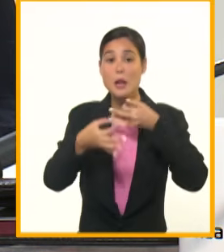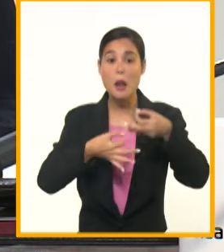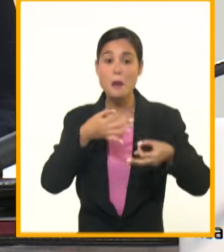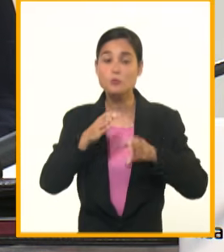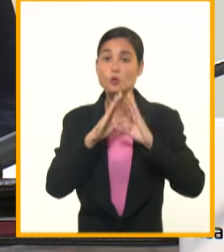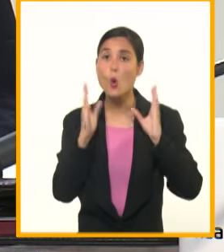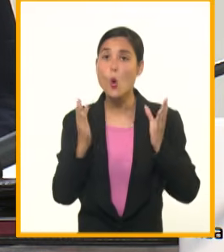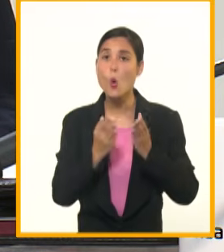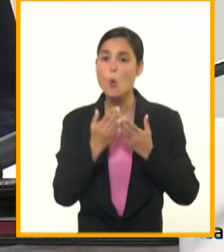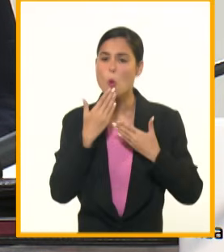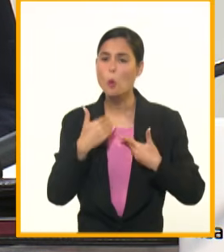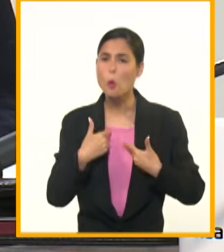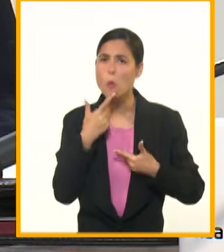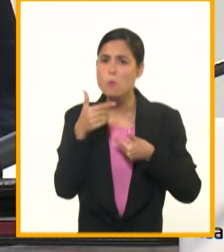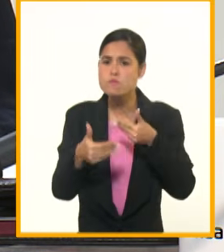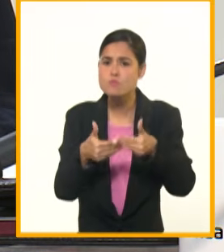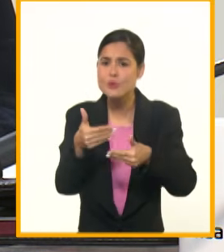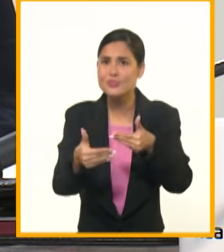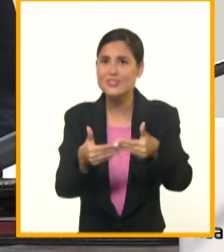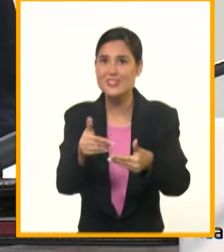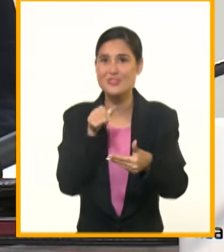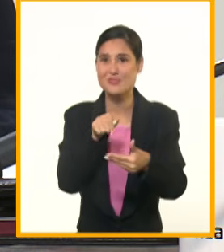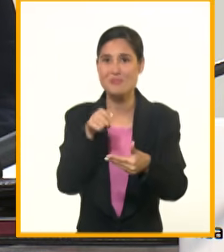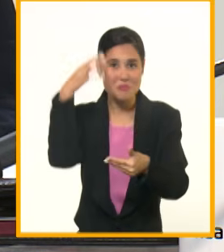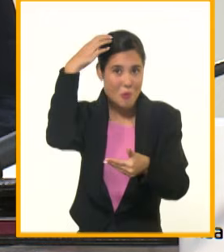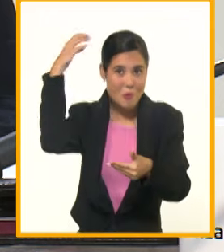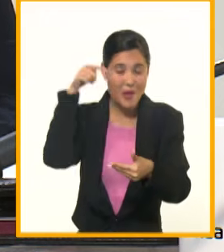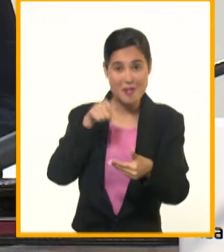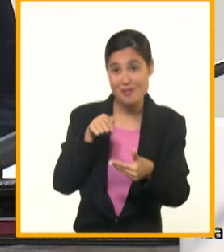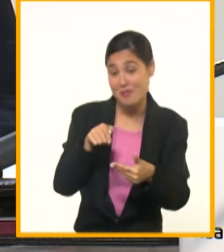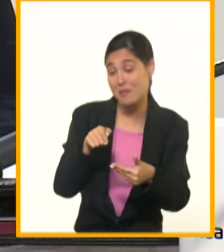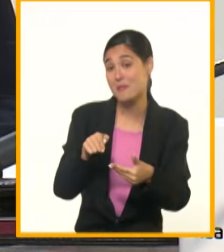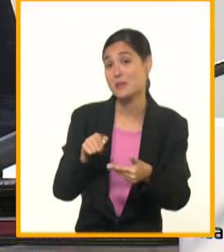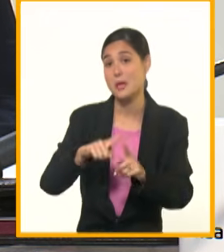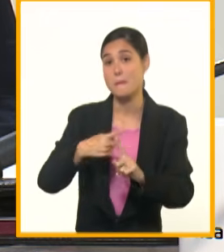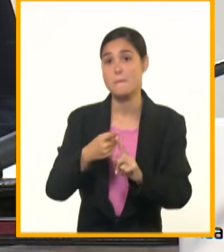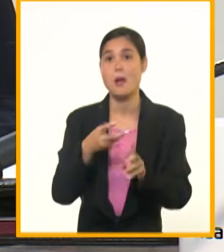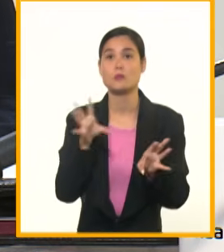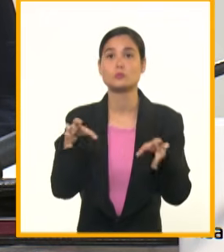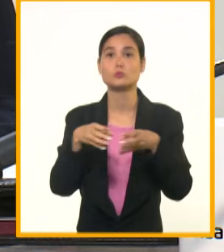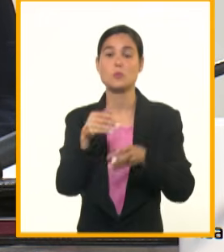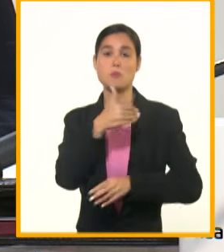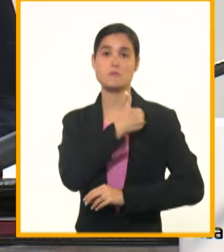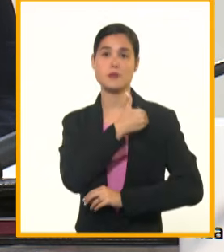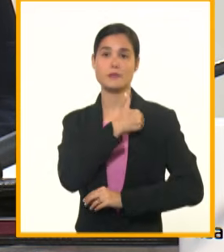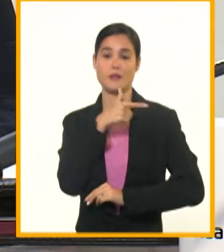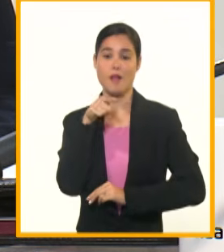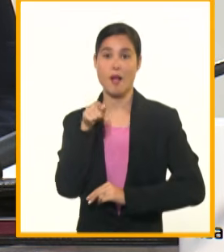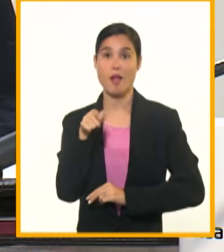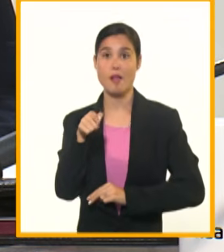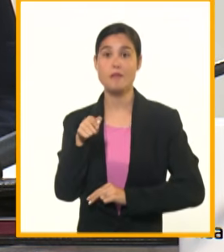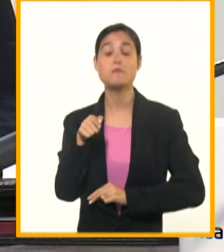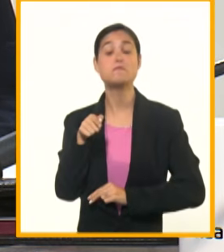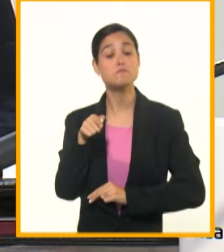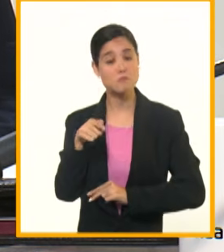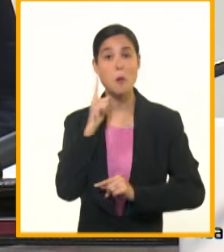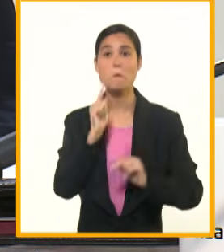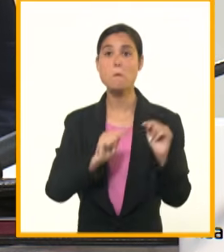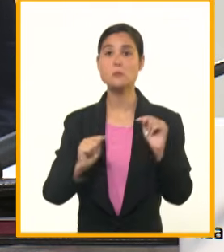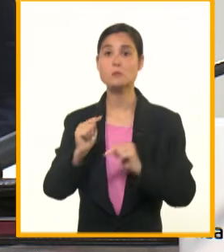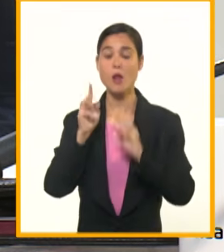de consolidación de la unidad de las fuerzas bolivarianas frente a la agresión imperial,